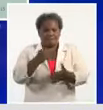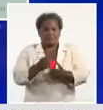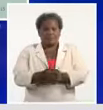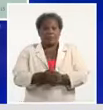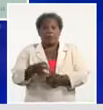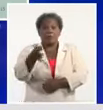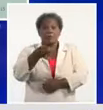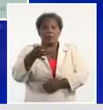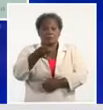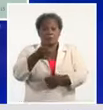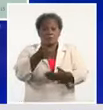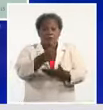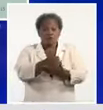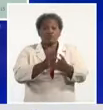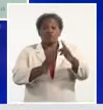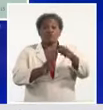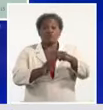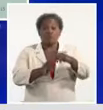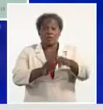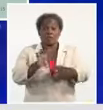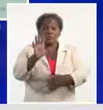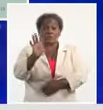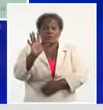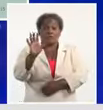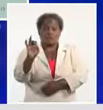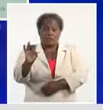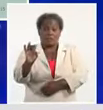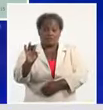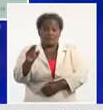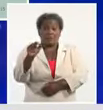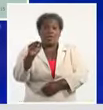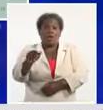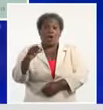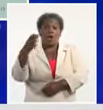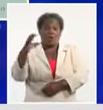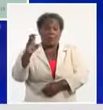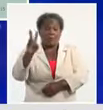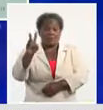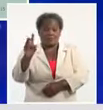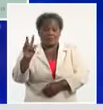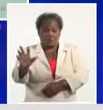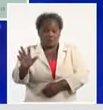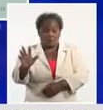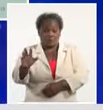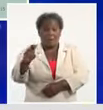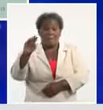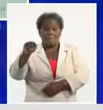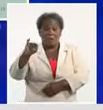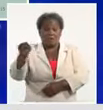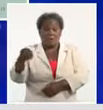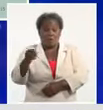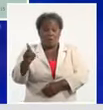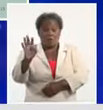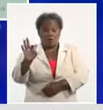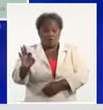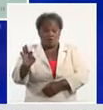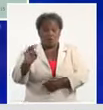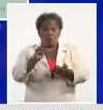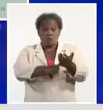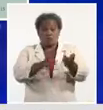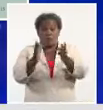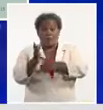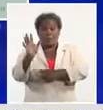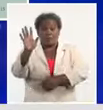municipio de Las Tunas la cifra mayor, 57, de Colombia 25, de Majibacoa 8, Puerto Padre 5,